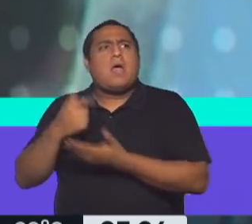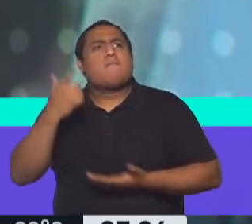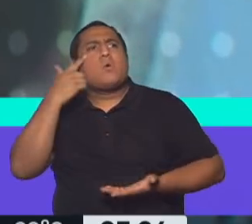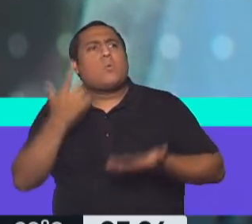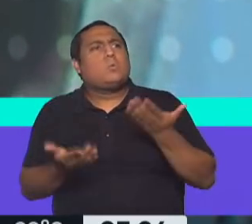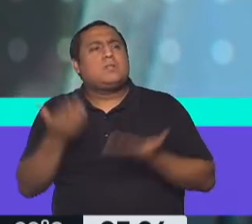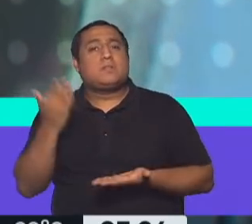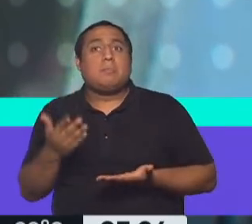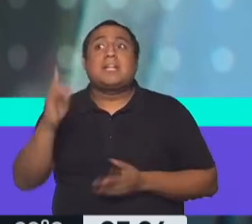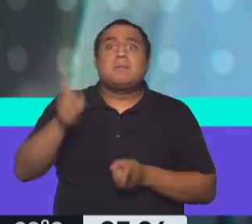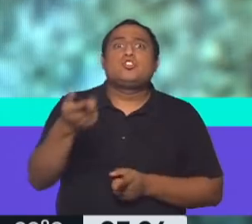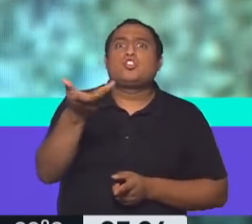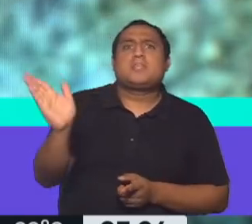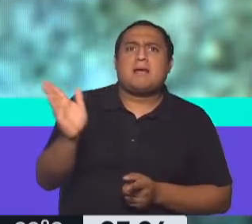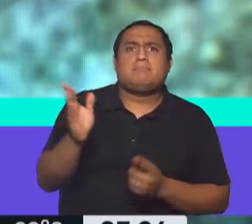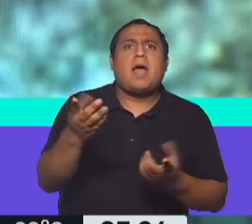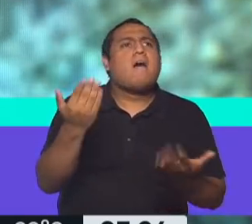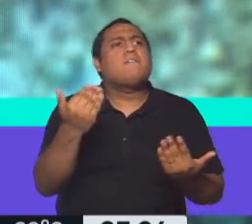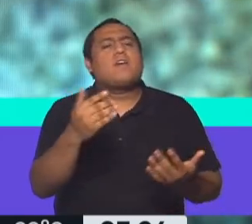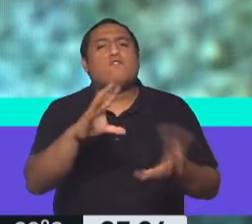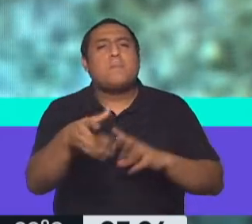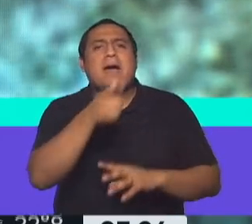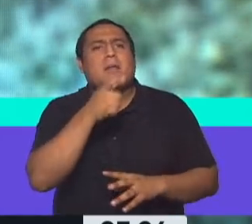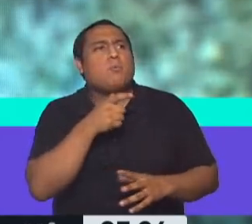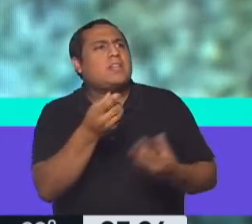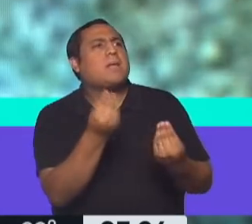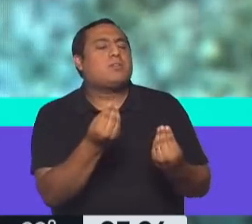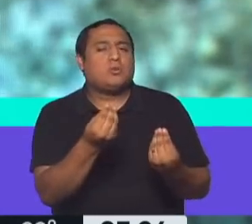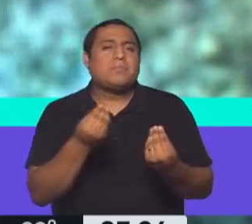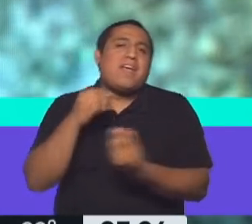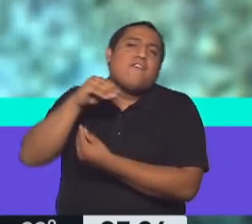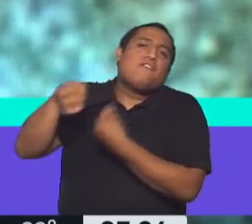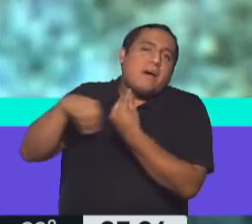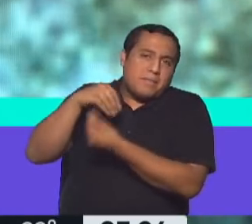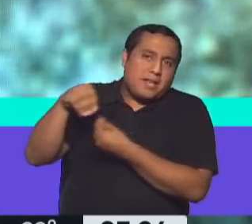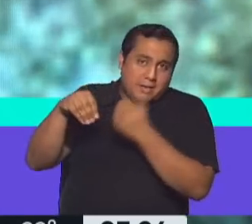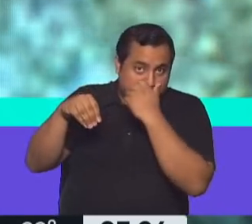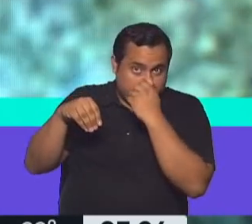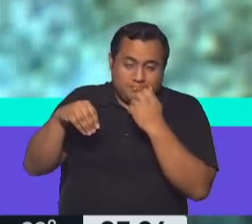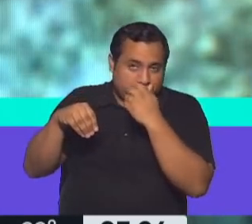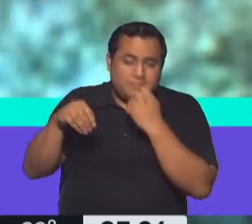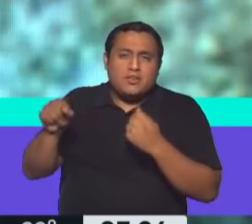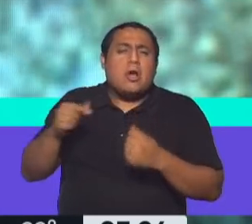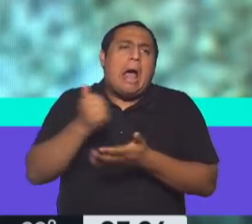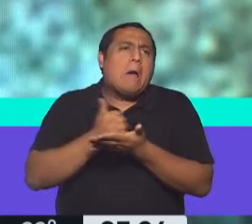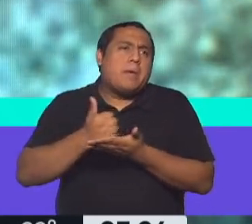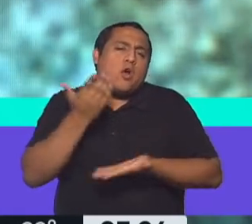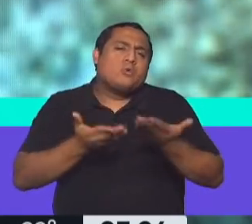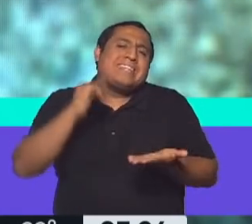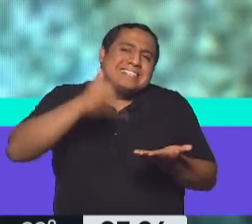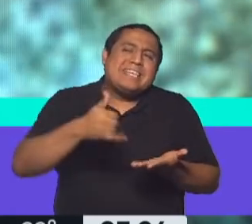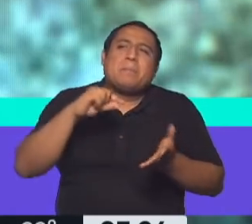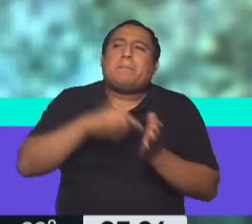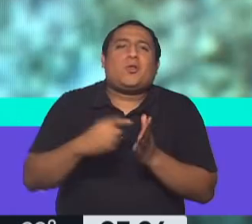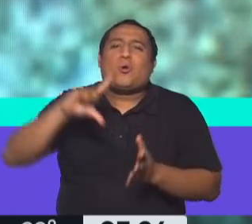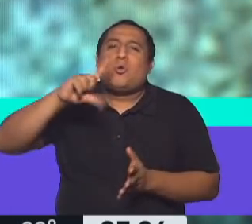sociedad que necesita respuestas, ¿no? Sí, claro, pero la familia que está esperando justicia no va a tener nunca más a Lucas González. Entonces no hay justicia que